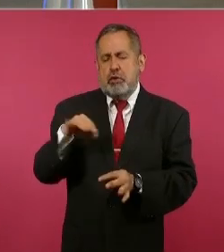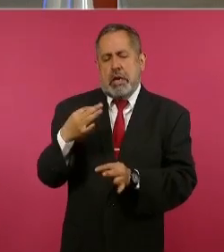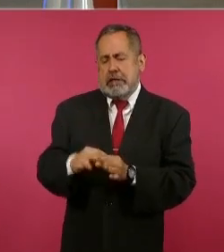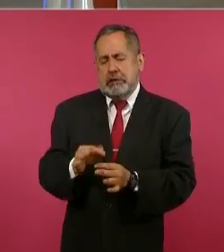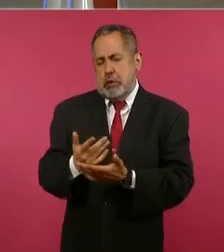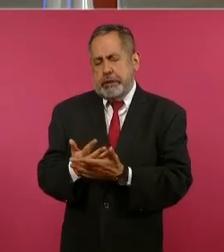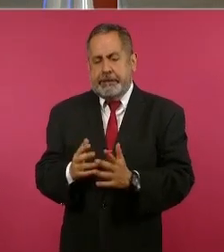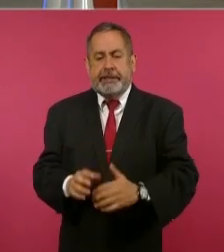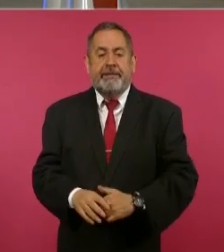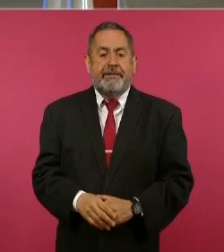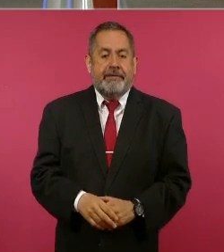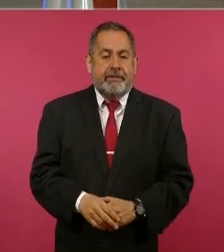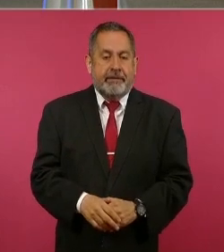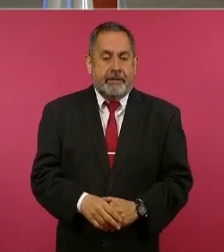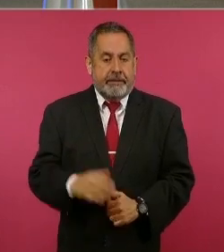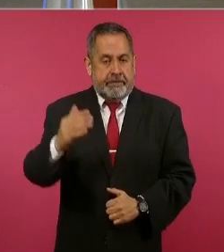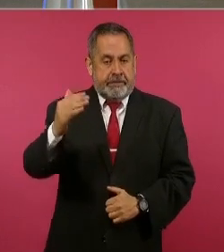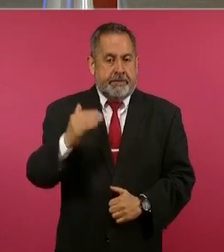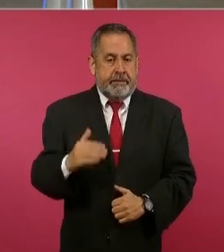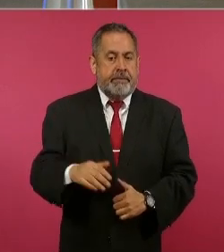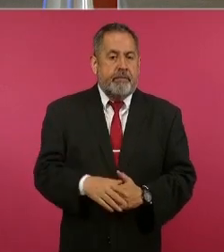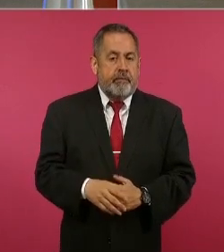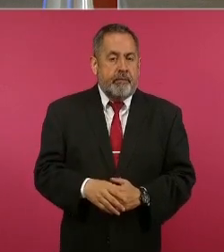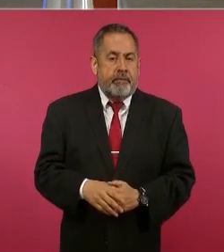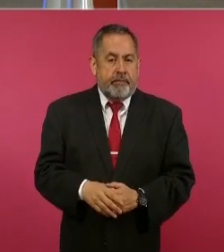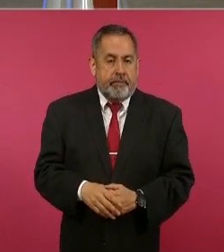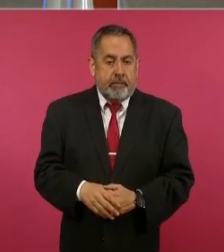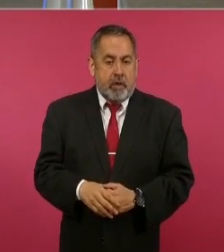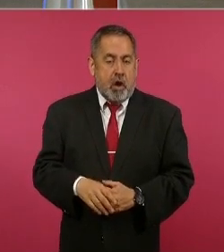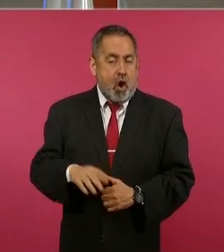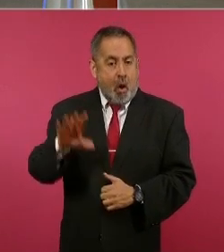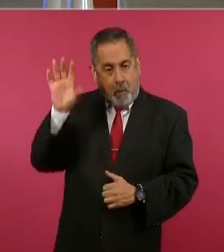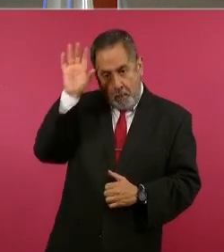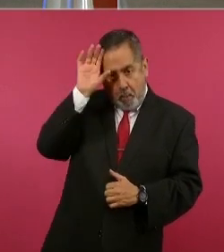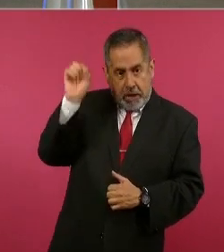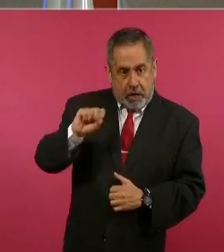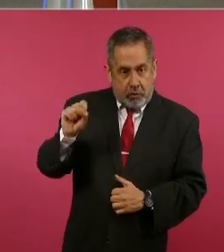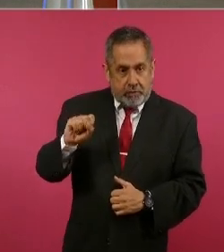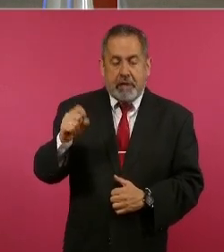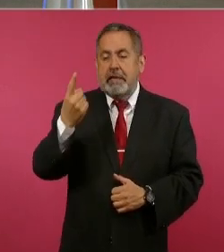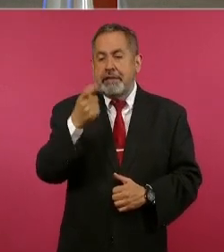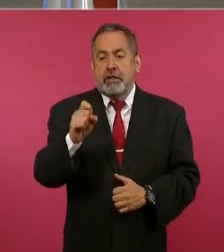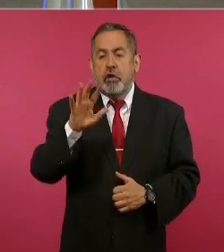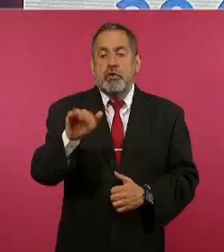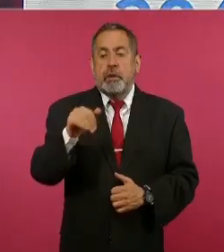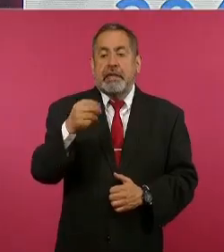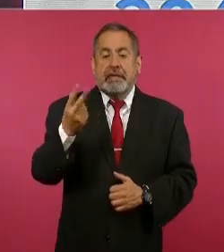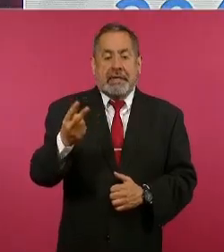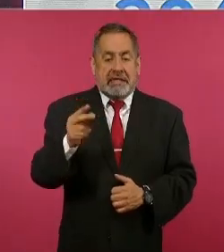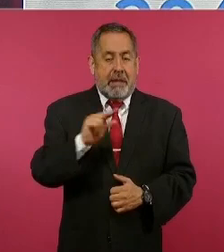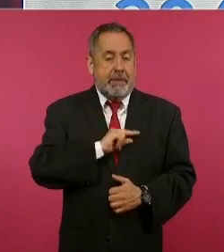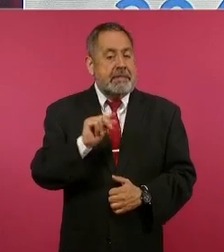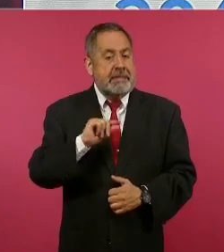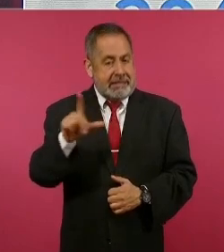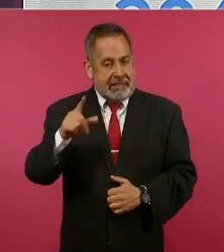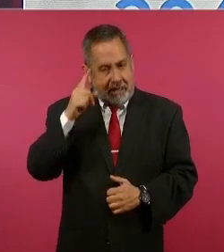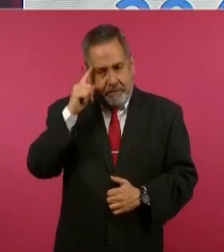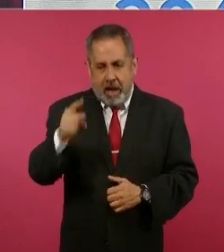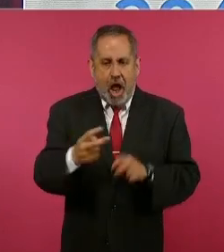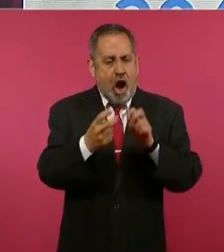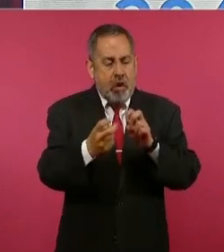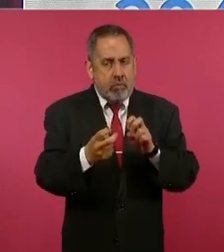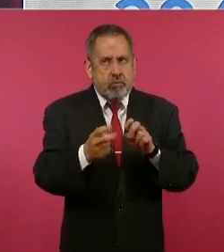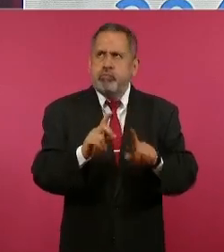avance. La siguiente, por favor. En el estado de Morelos son 153 especialistas para el primer nivel de